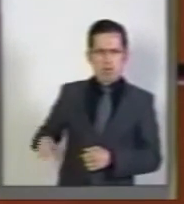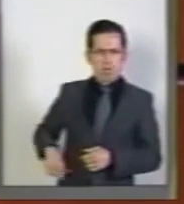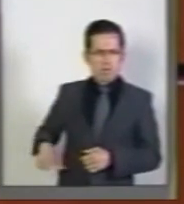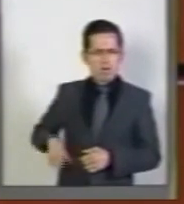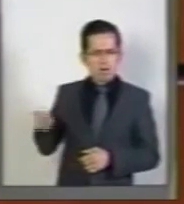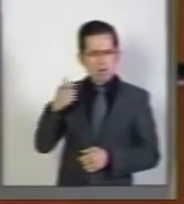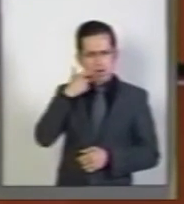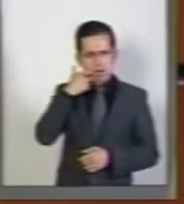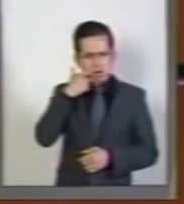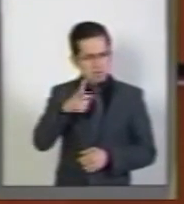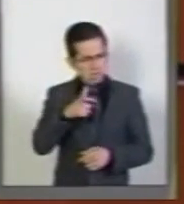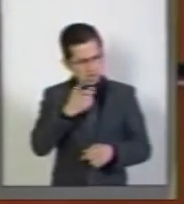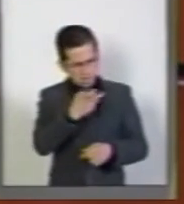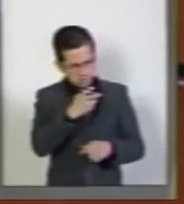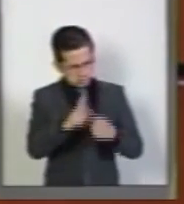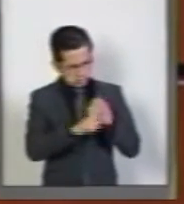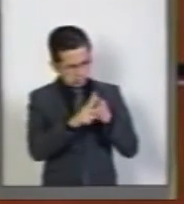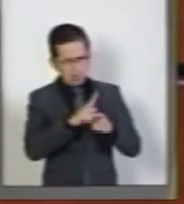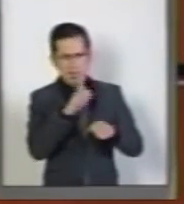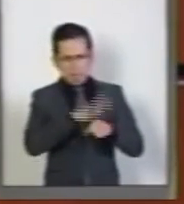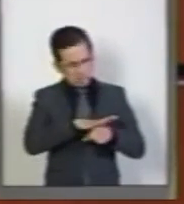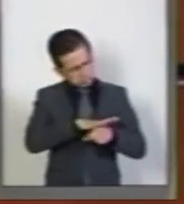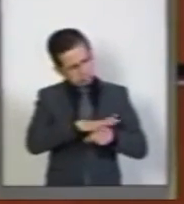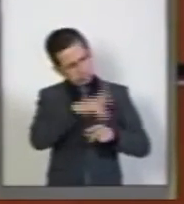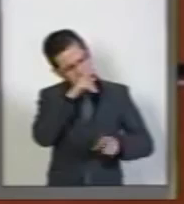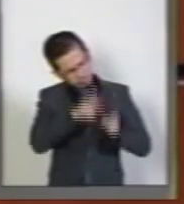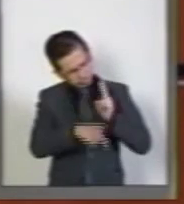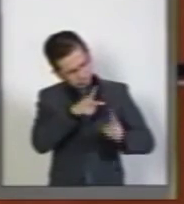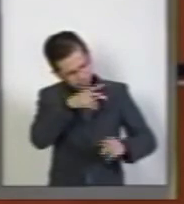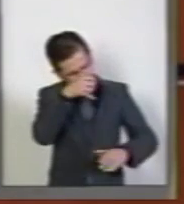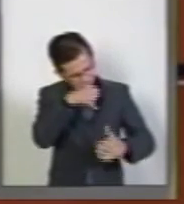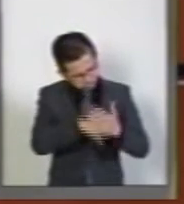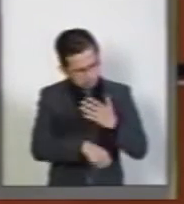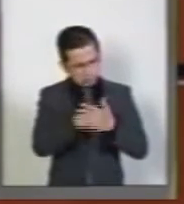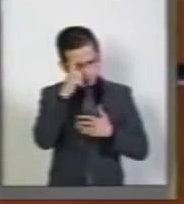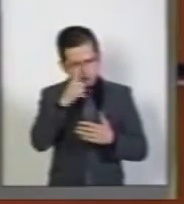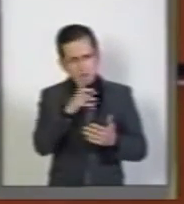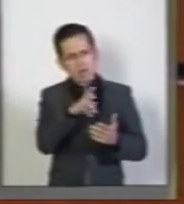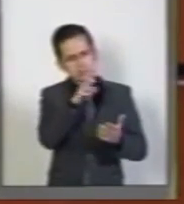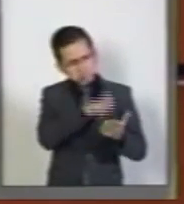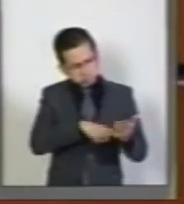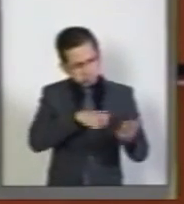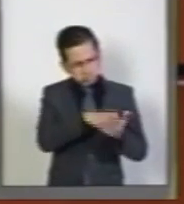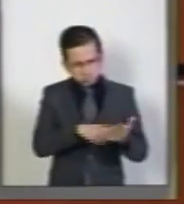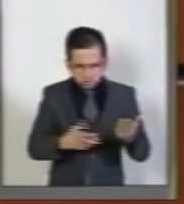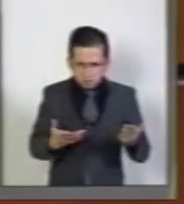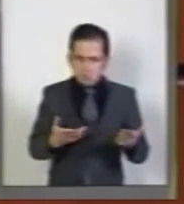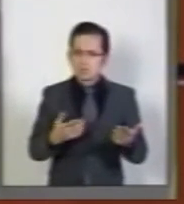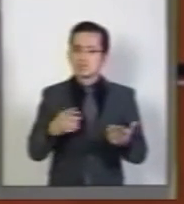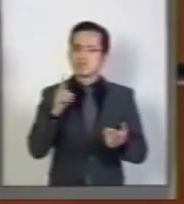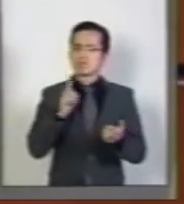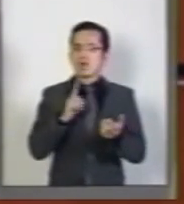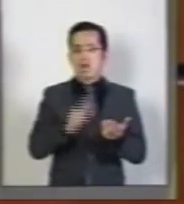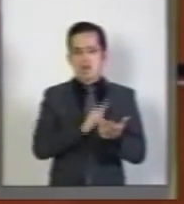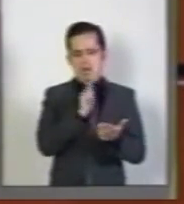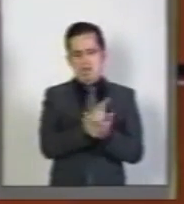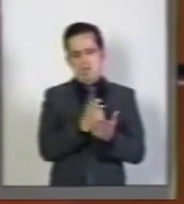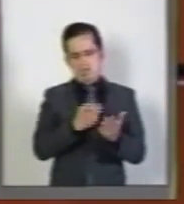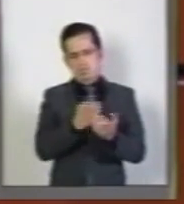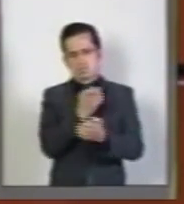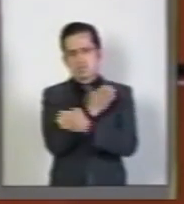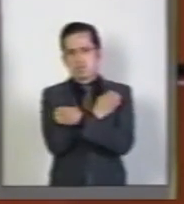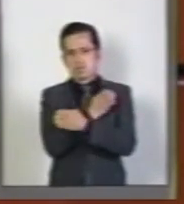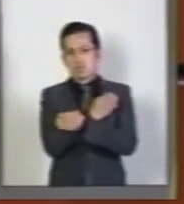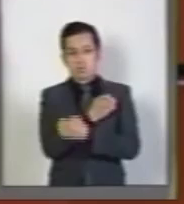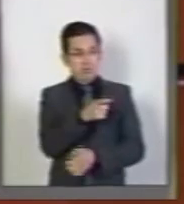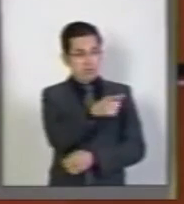misma de estos problemas y proponer las modificaciones necesarias a la legislación educativa que tanto disgusto